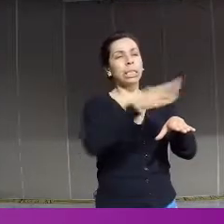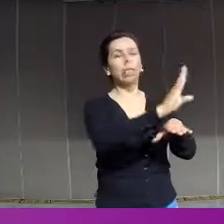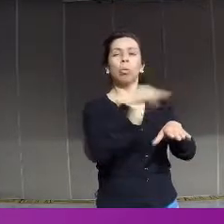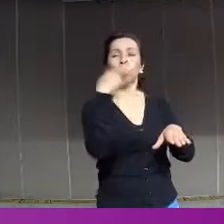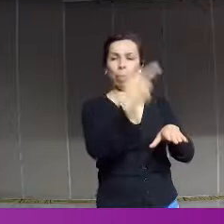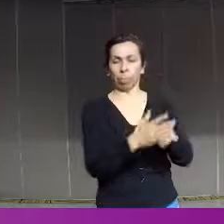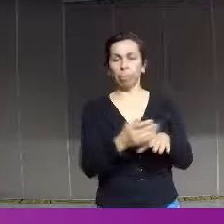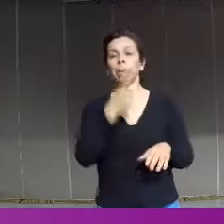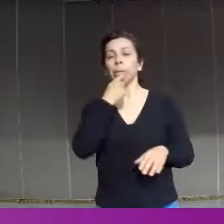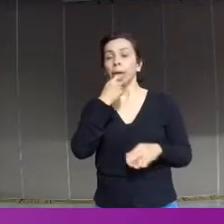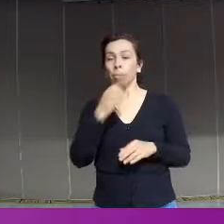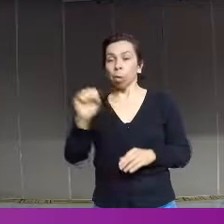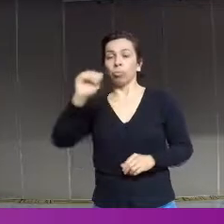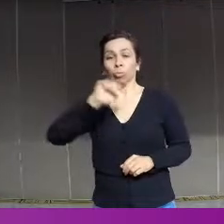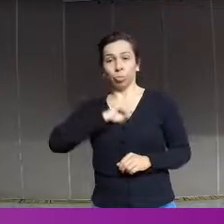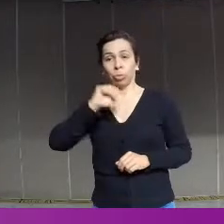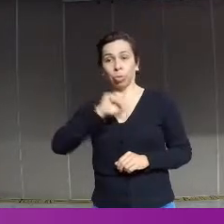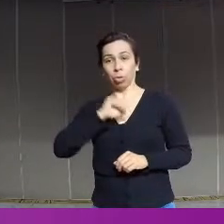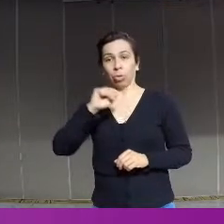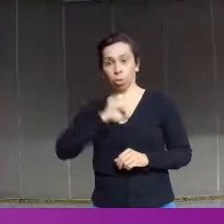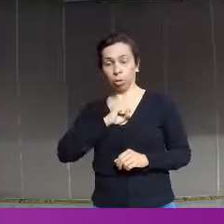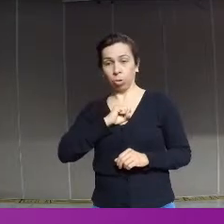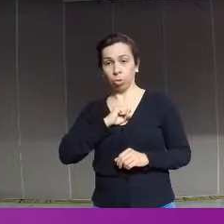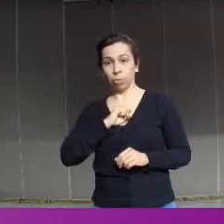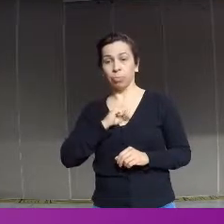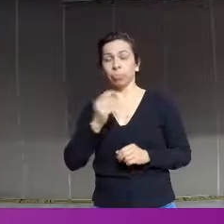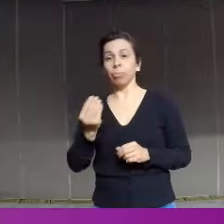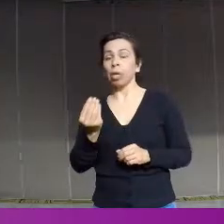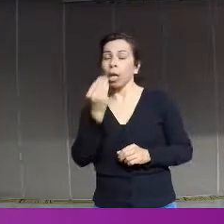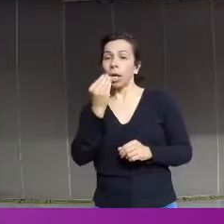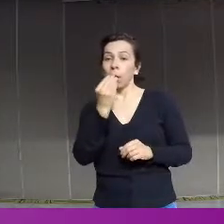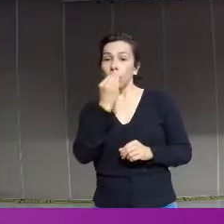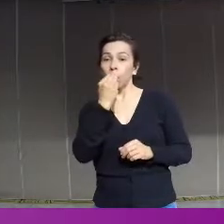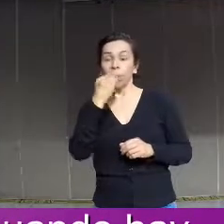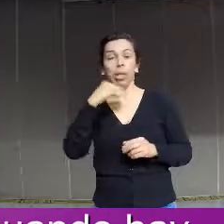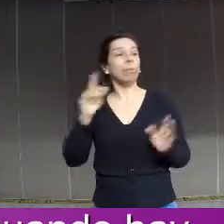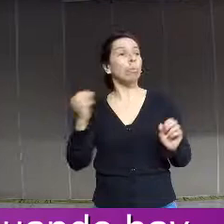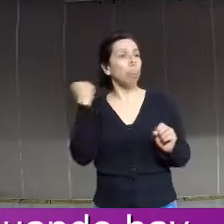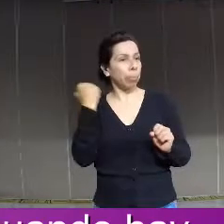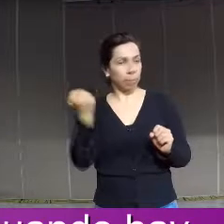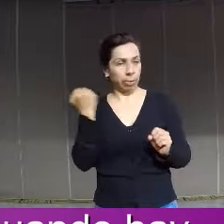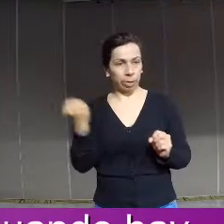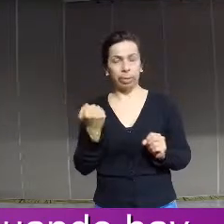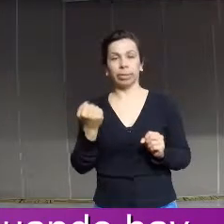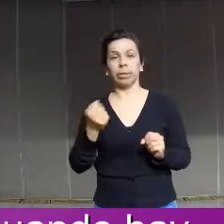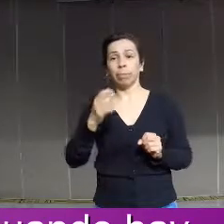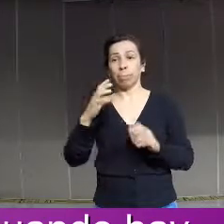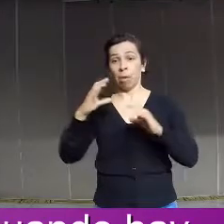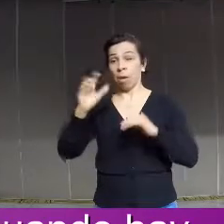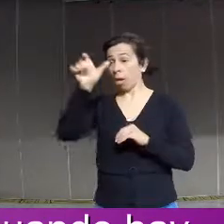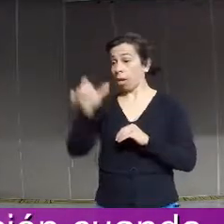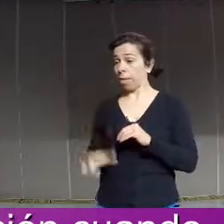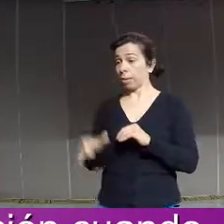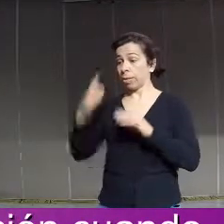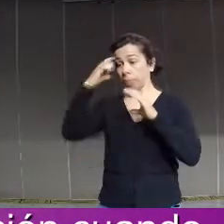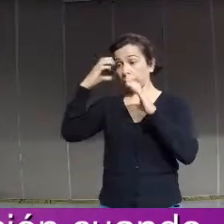deglución. Cuando hay congestión ocular durante la ingesta, y esto es muy importante porque hay chicos con trastornos neurológicos que no